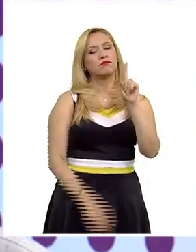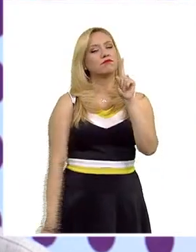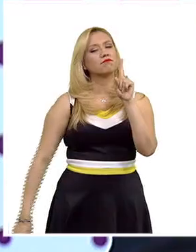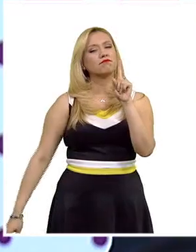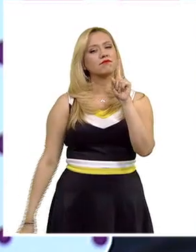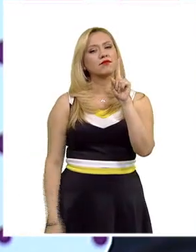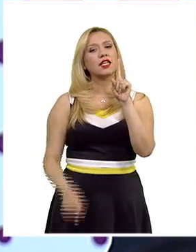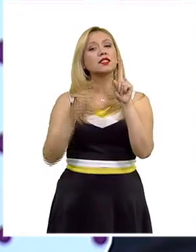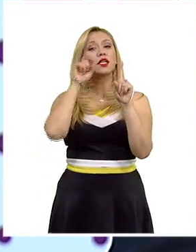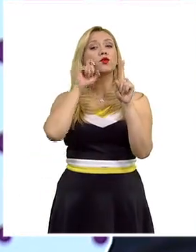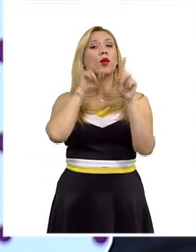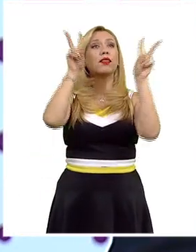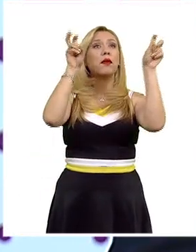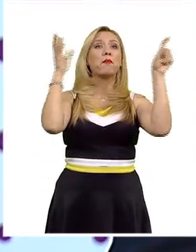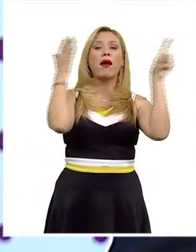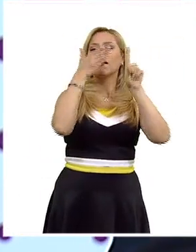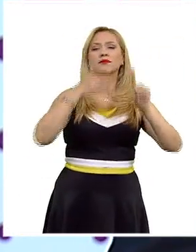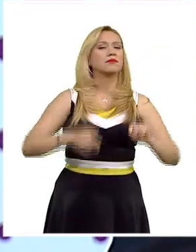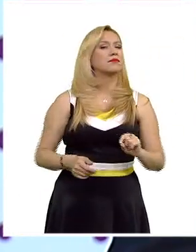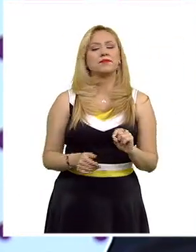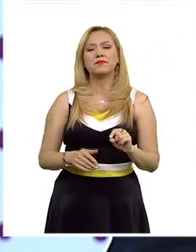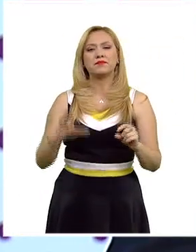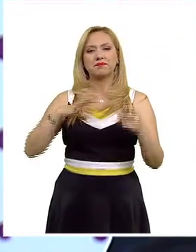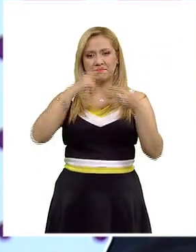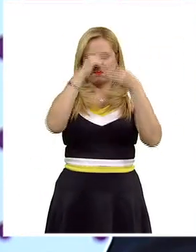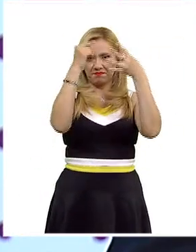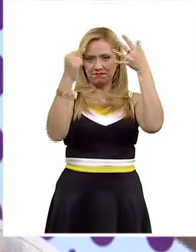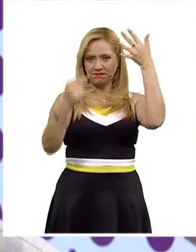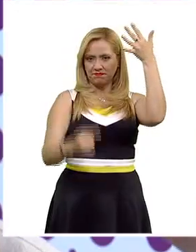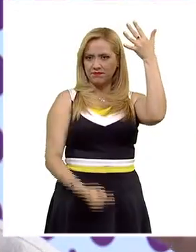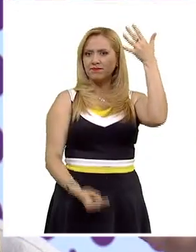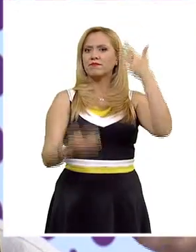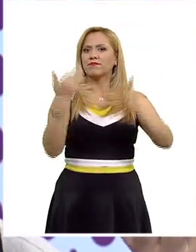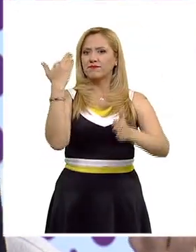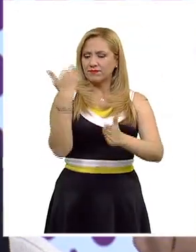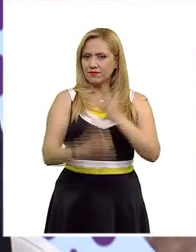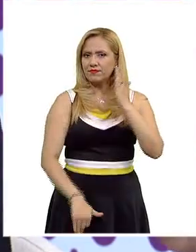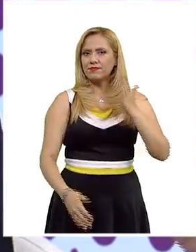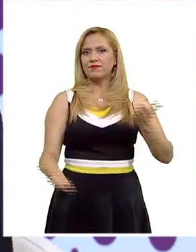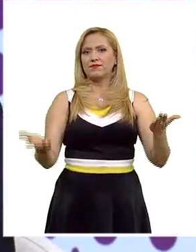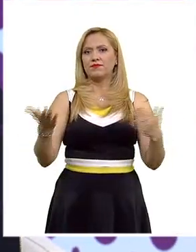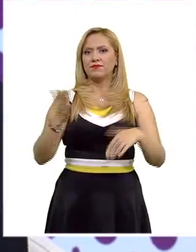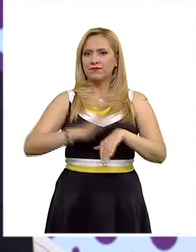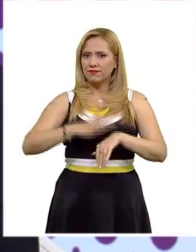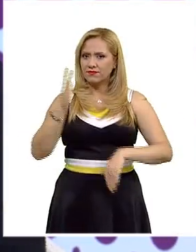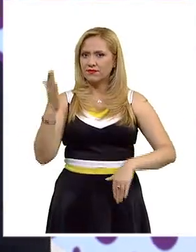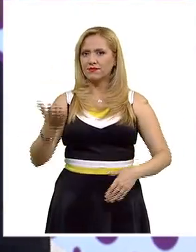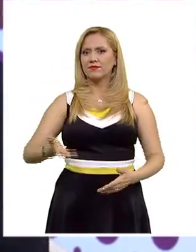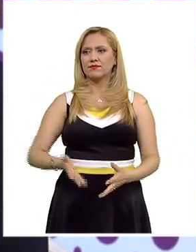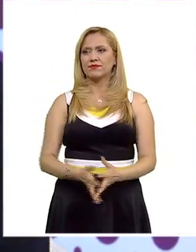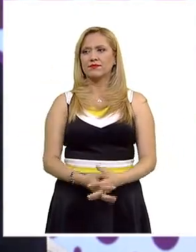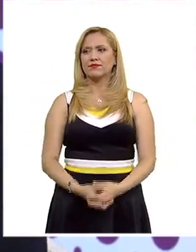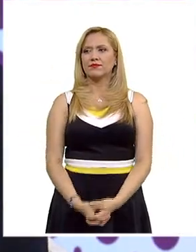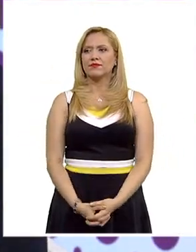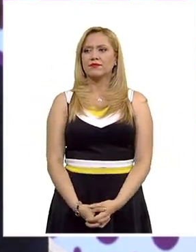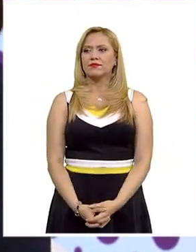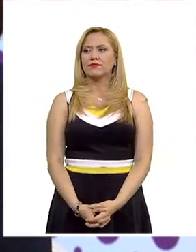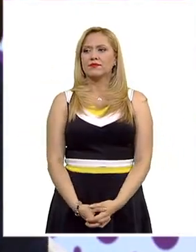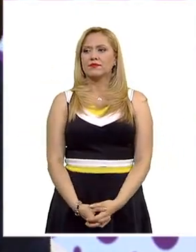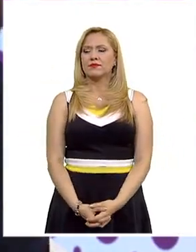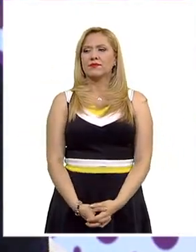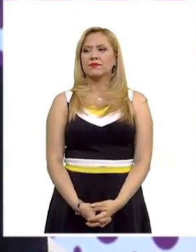de rescisión de la relación laboral. Bueno, qué bueno, pero ¿qué más vamos a hacer, no? Entonces, como que estamos todo el